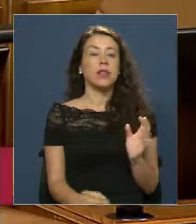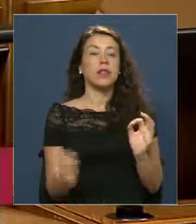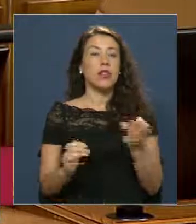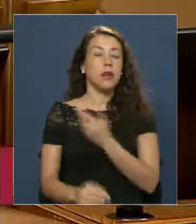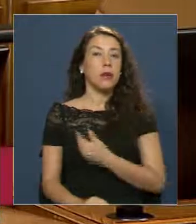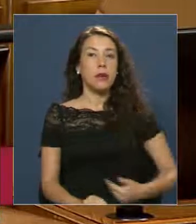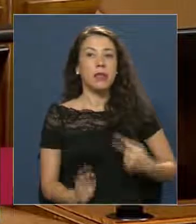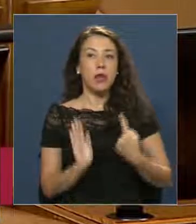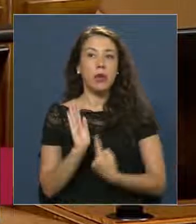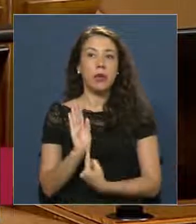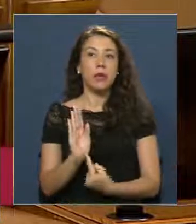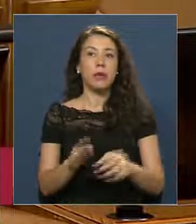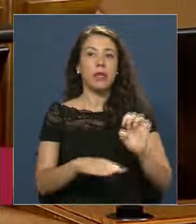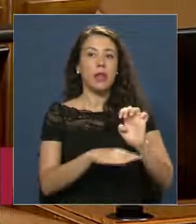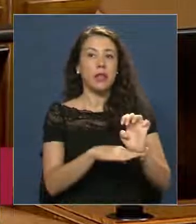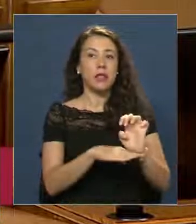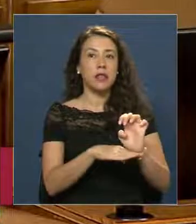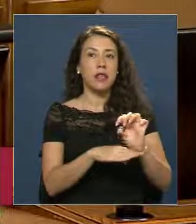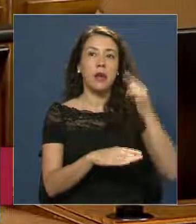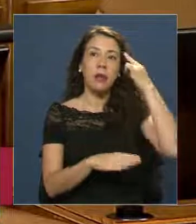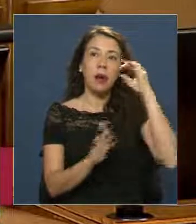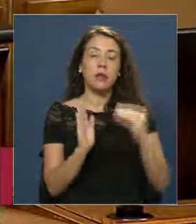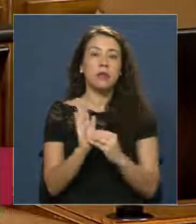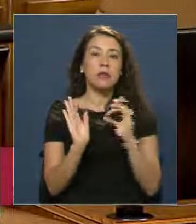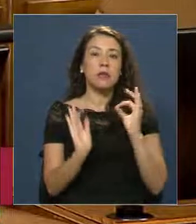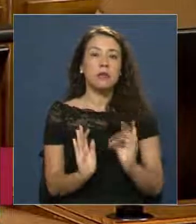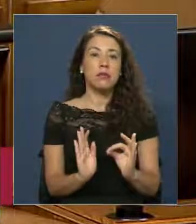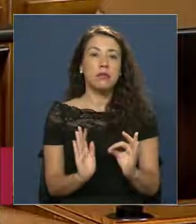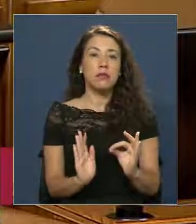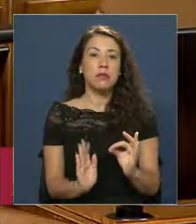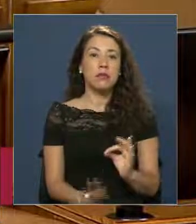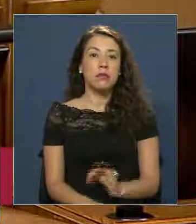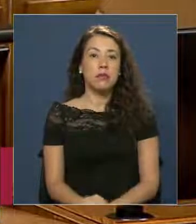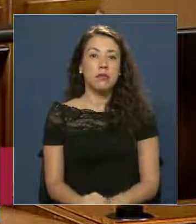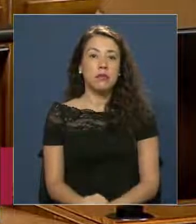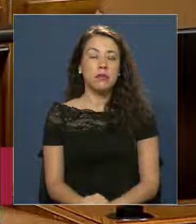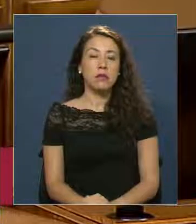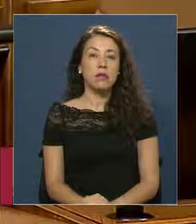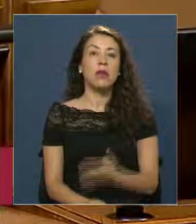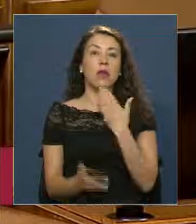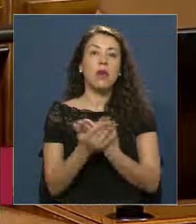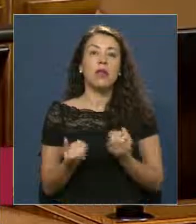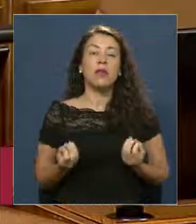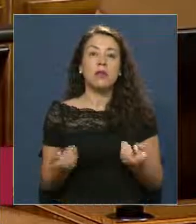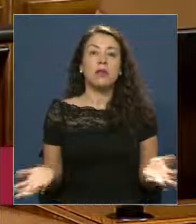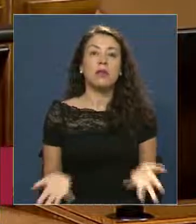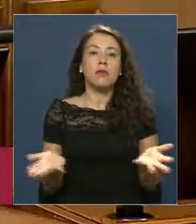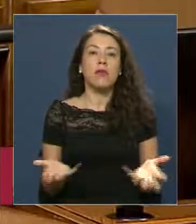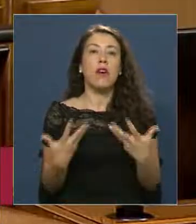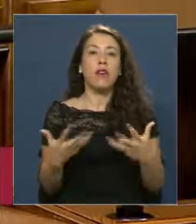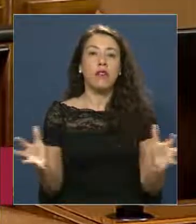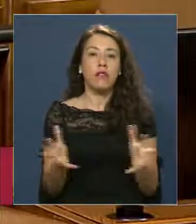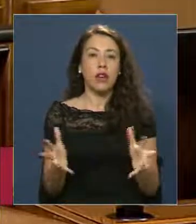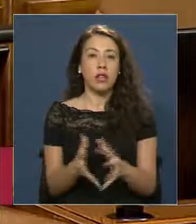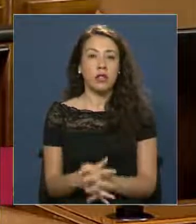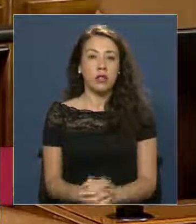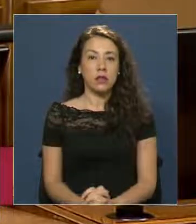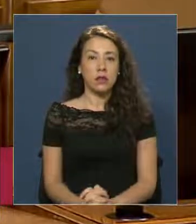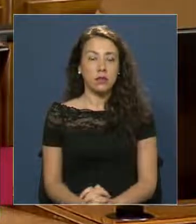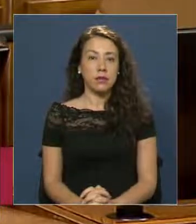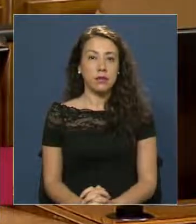una señal de Estado para tipificar de una vez por todas la incitación a la violencia. He dicho. Muchas